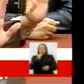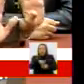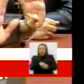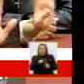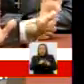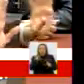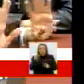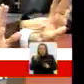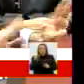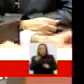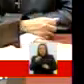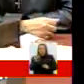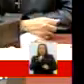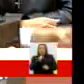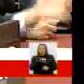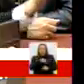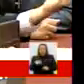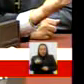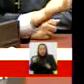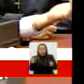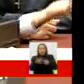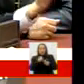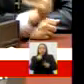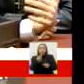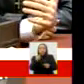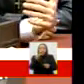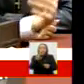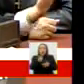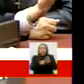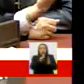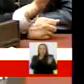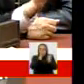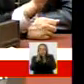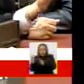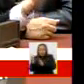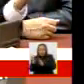no, en los demás órganos no son miembros. Y la Junta de Portavoces, las 3/5 partes,